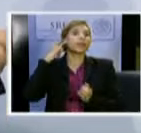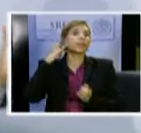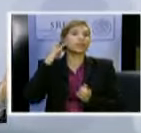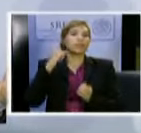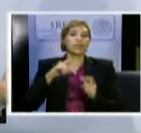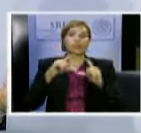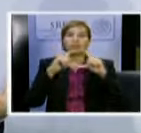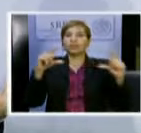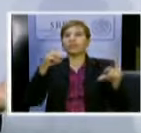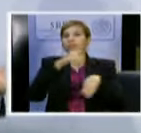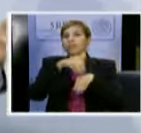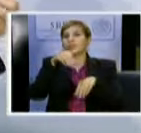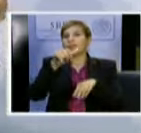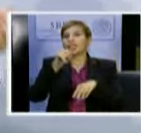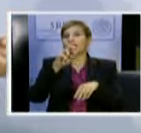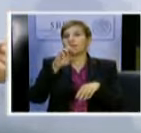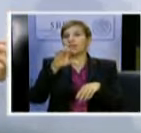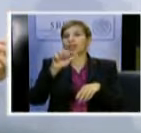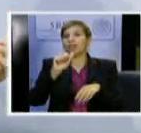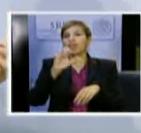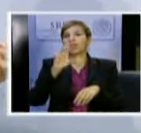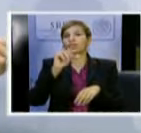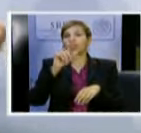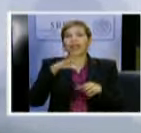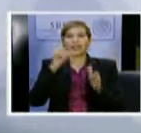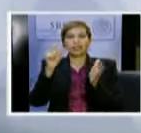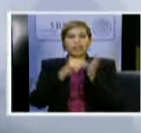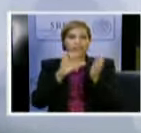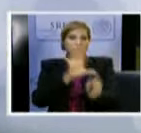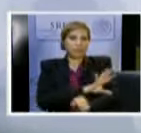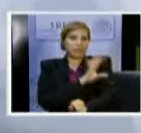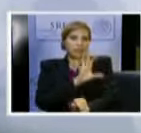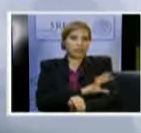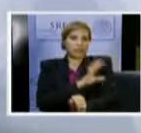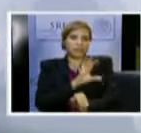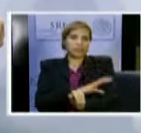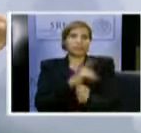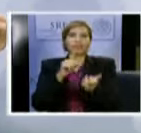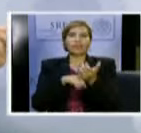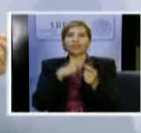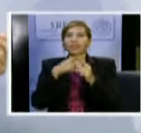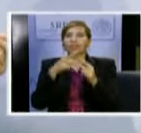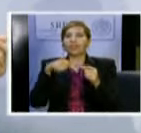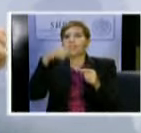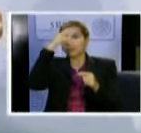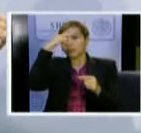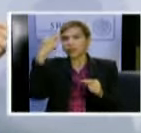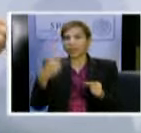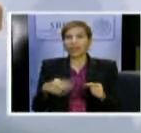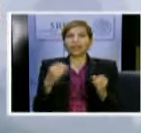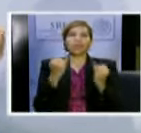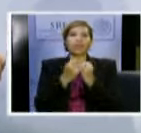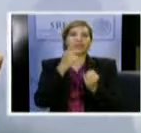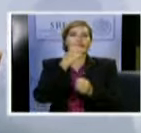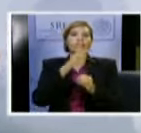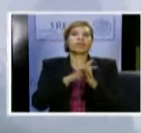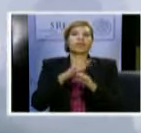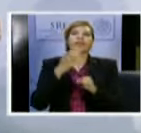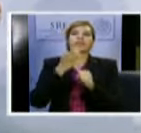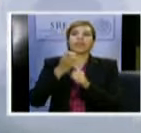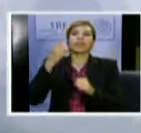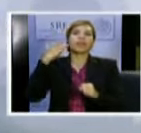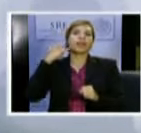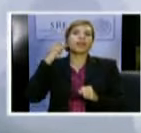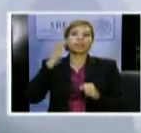la matrícula consular tiene ya un chip electrónico, y los sistemas electrónicos de México y del estado de